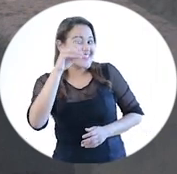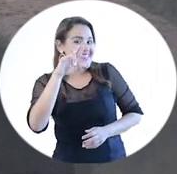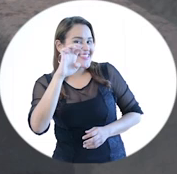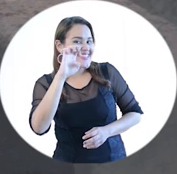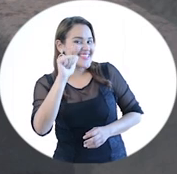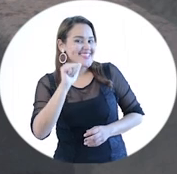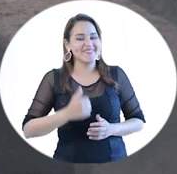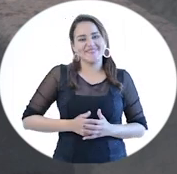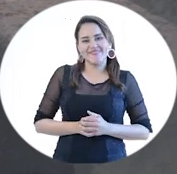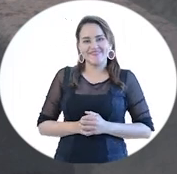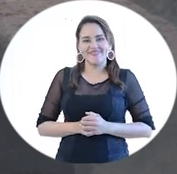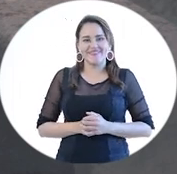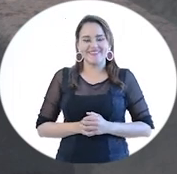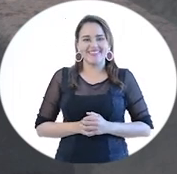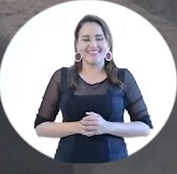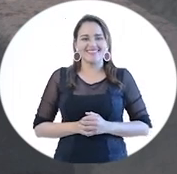Hola, Andrea.